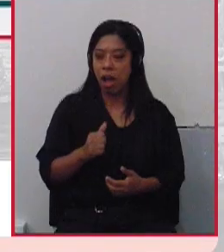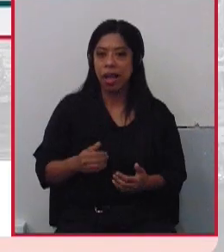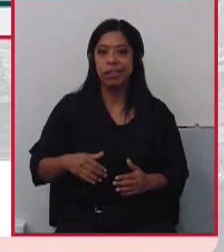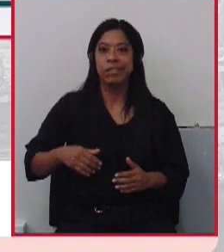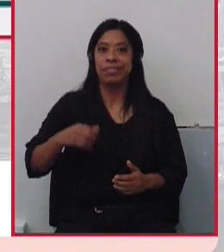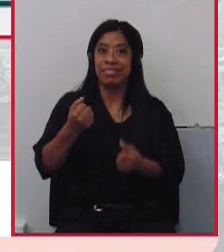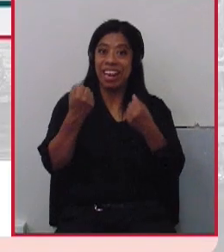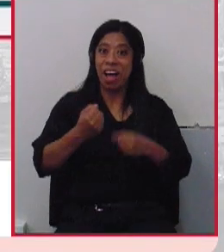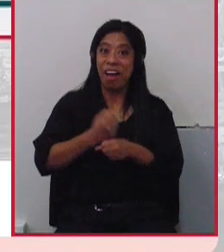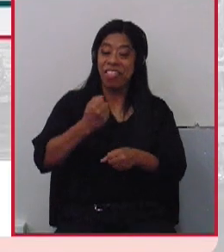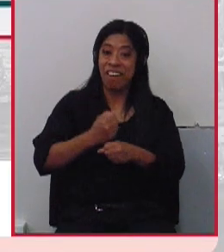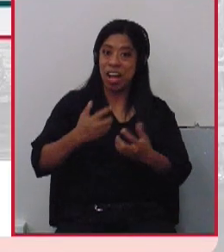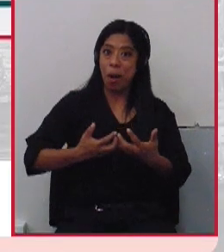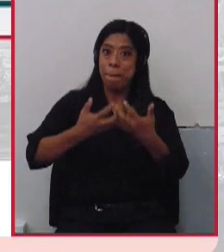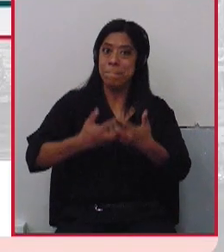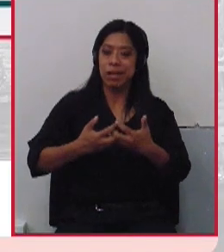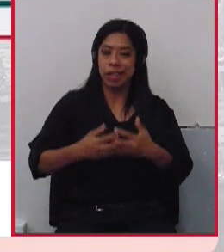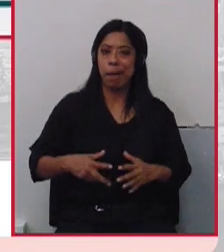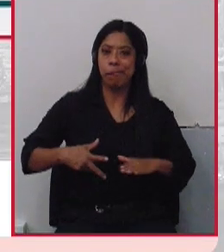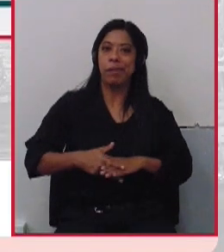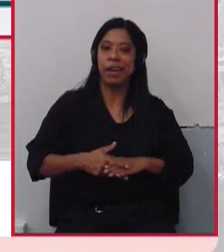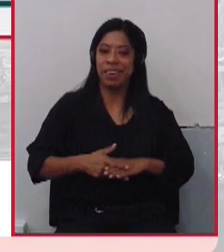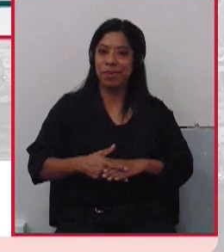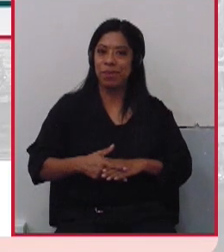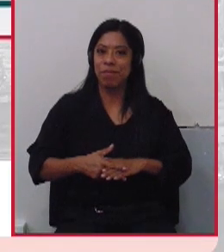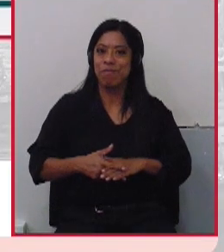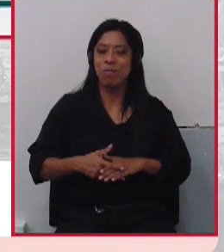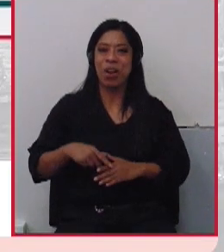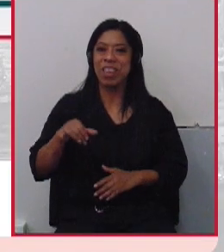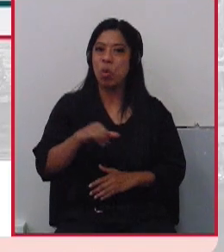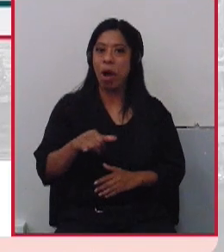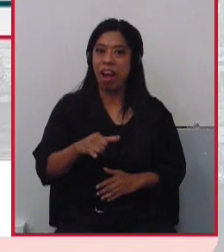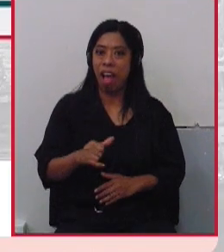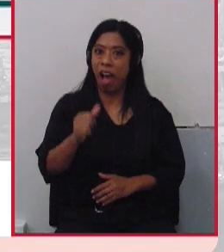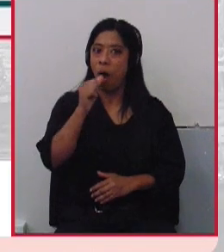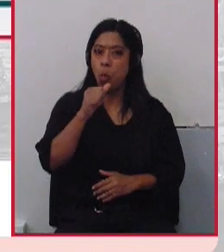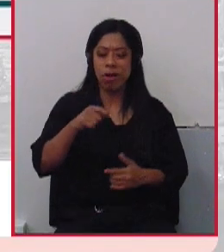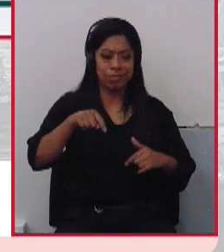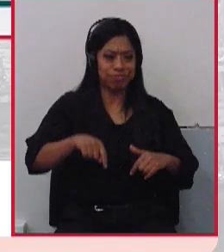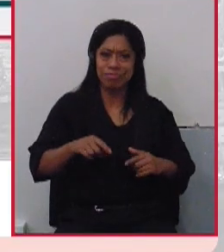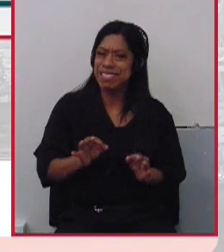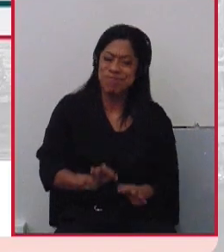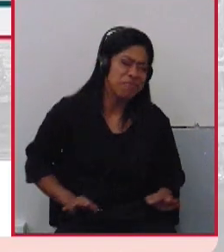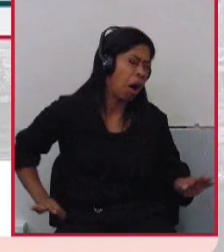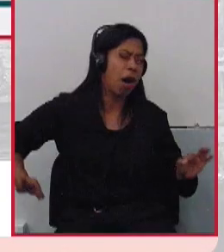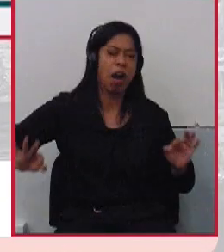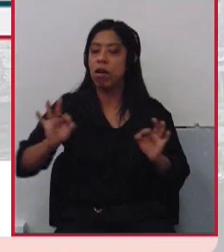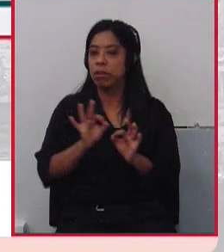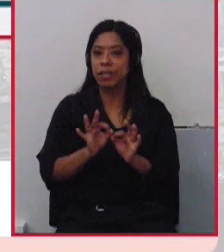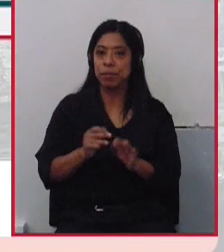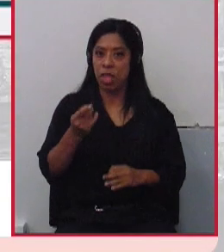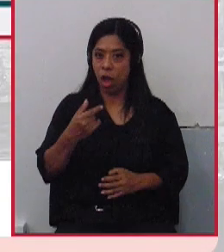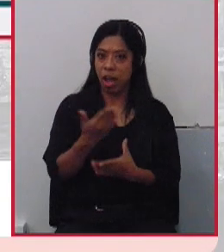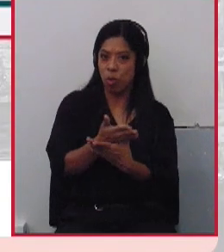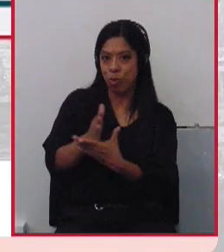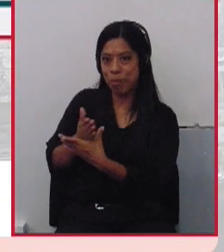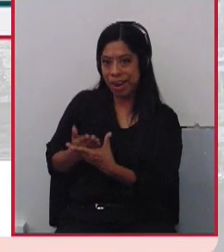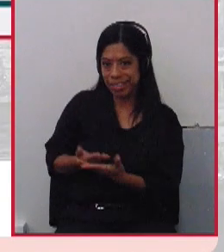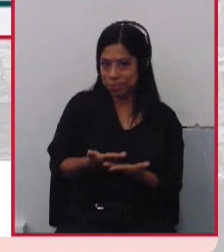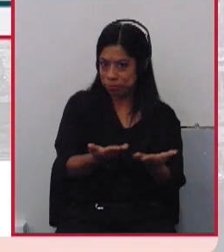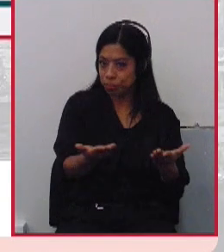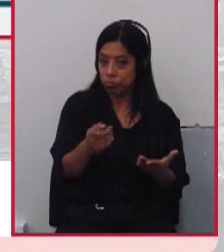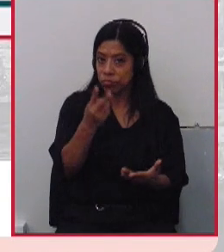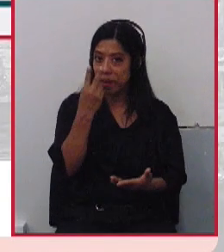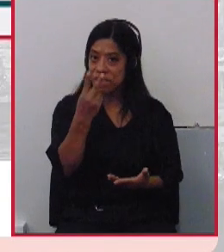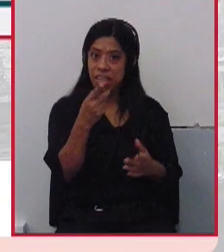paraba. Porque el corazón es el agua. Entonces acá les puedo compartir, bueno, acá